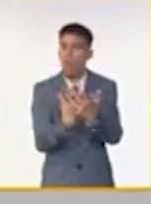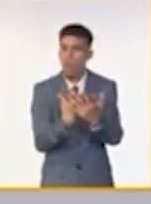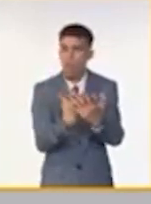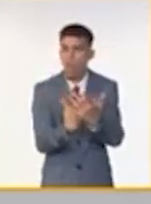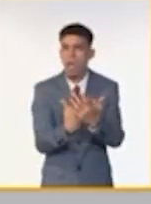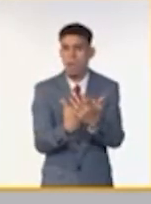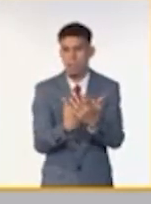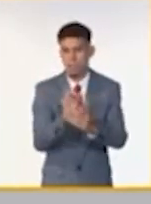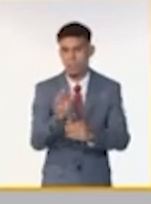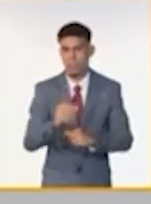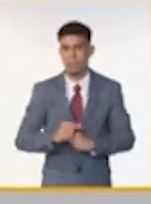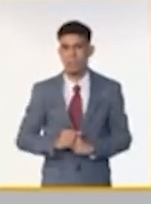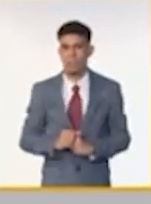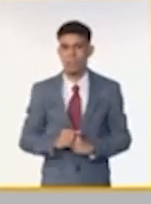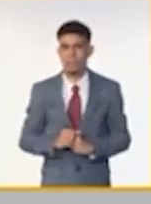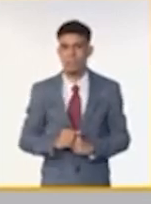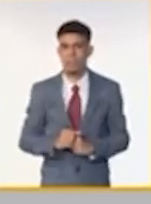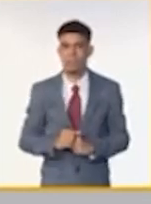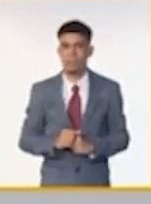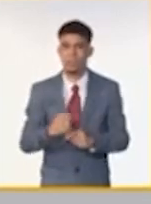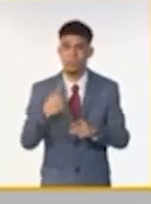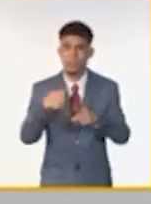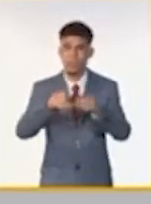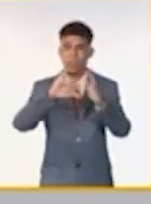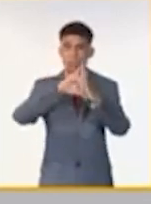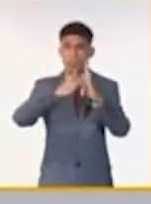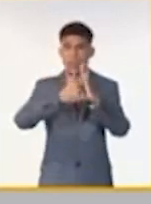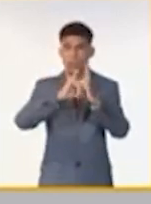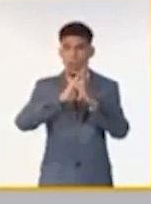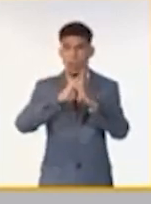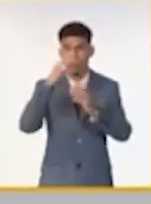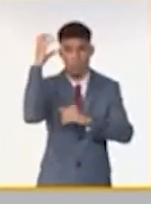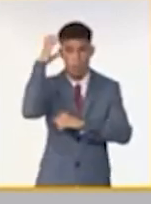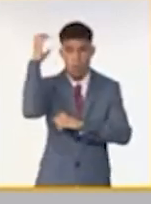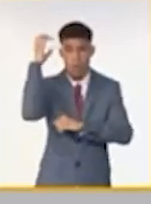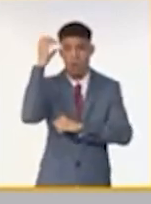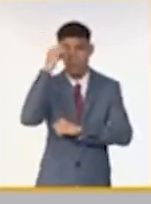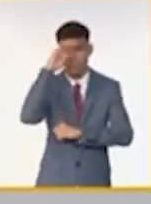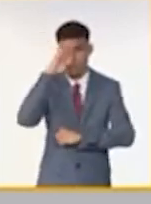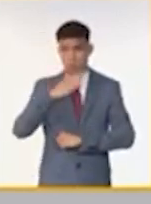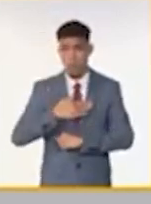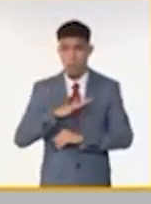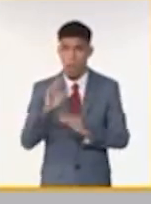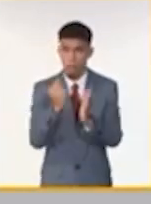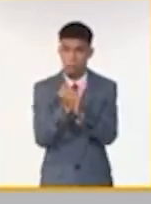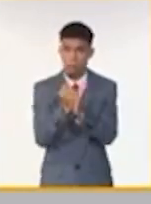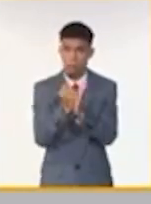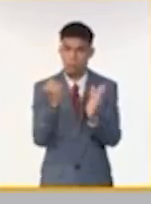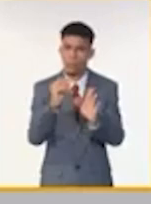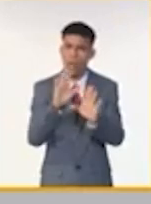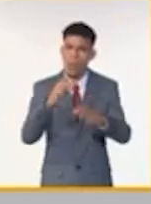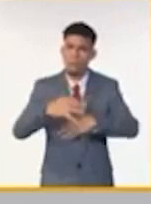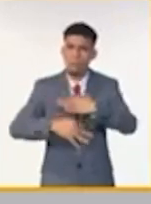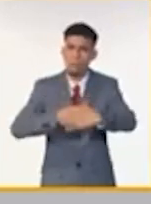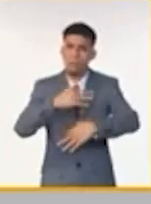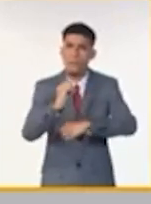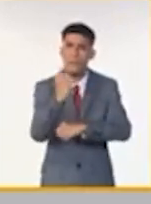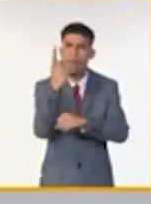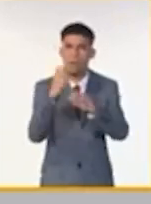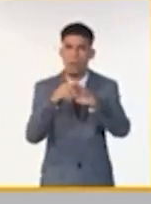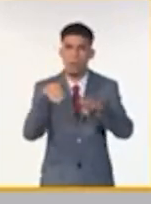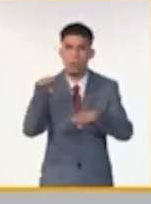Exacto también las proyecciones del gobierno que se aprobaron por el gobierno y que fueron explicadas por el Primer